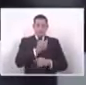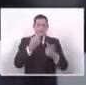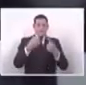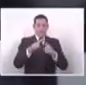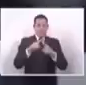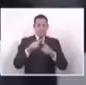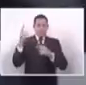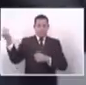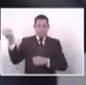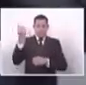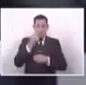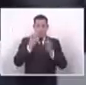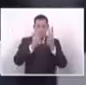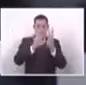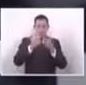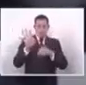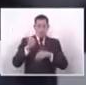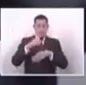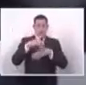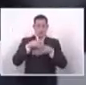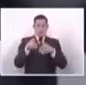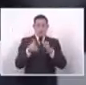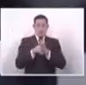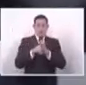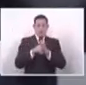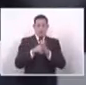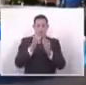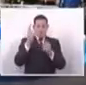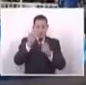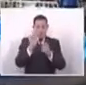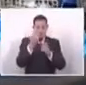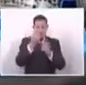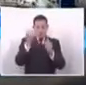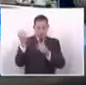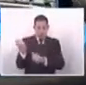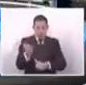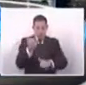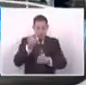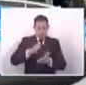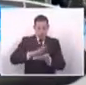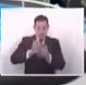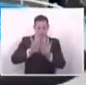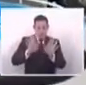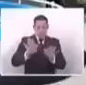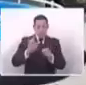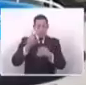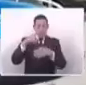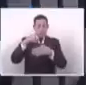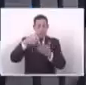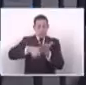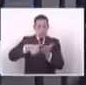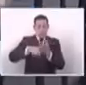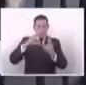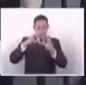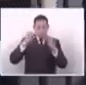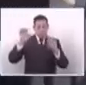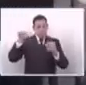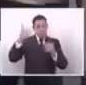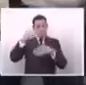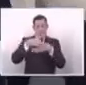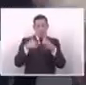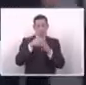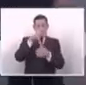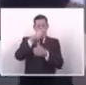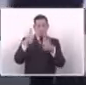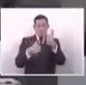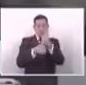la gran cosa. Pero ahora la pregunta es, ¿cómo le hizo para transportarse Beto Romero a las 11 de la noche en el día en